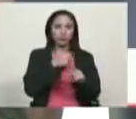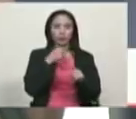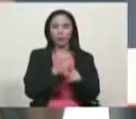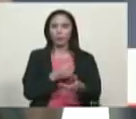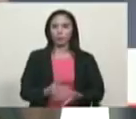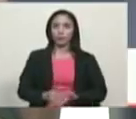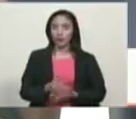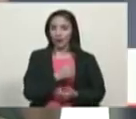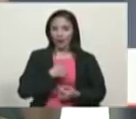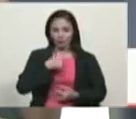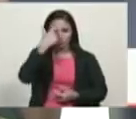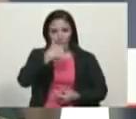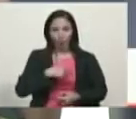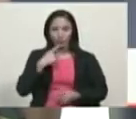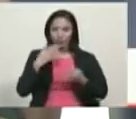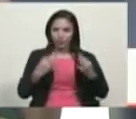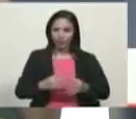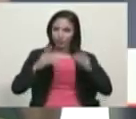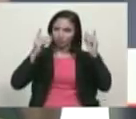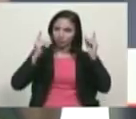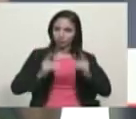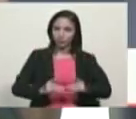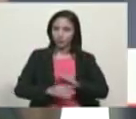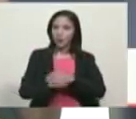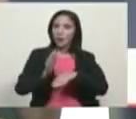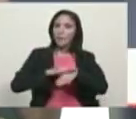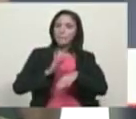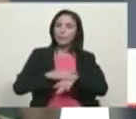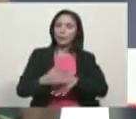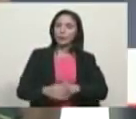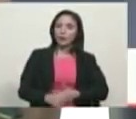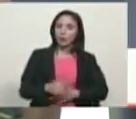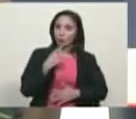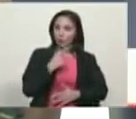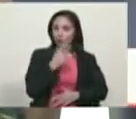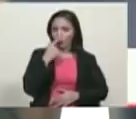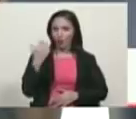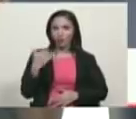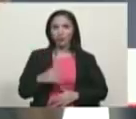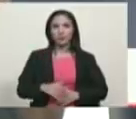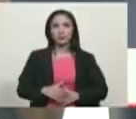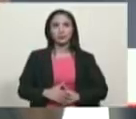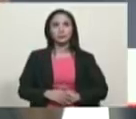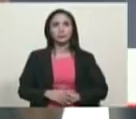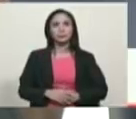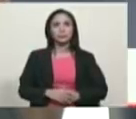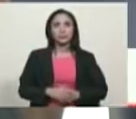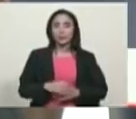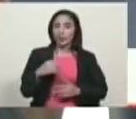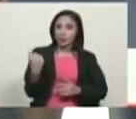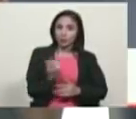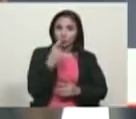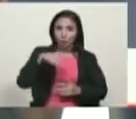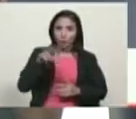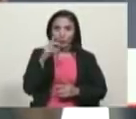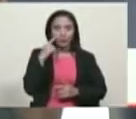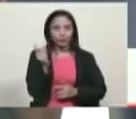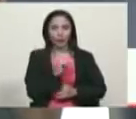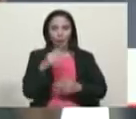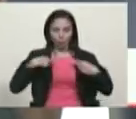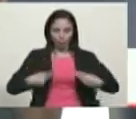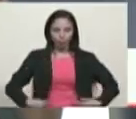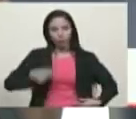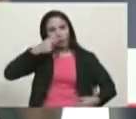los que somos dignos, porque además, como usted ha dicho, no es solo por Venezuela, es por toda la